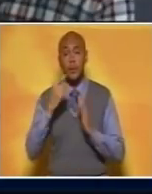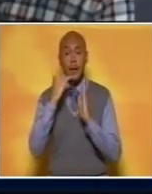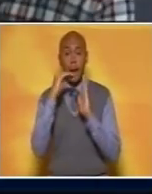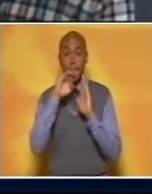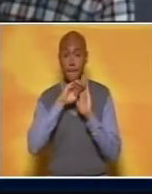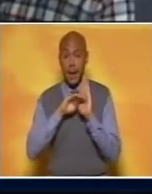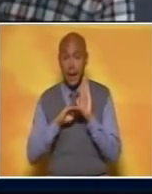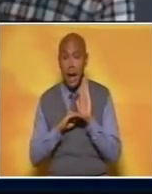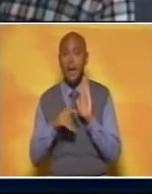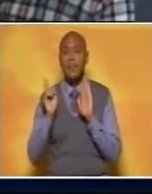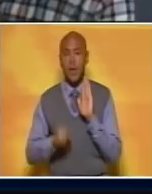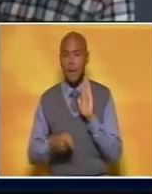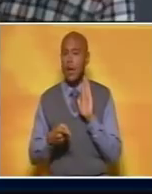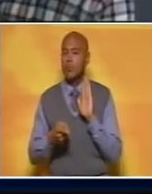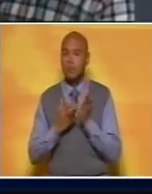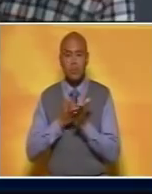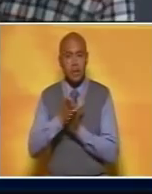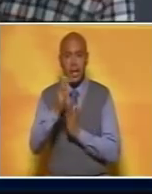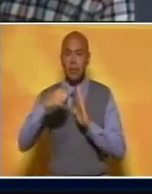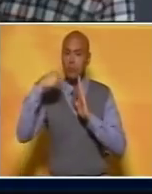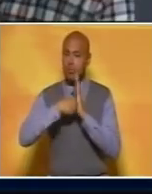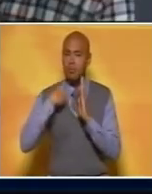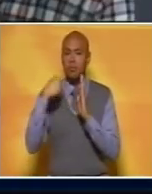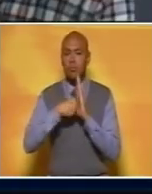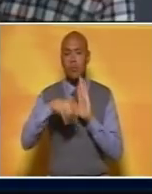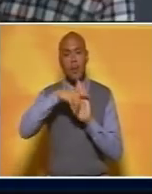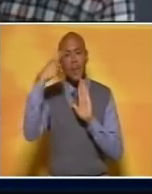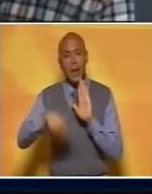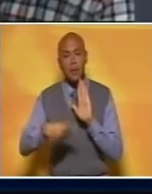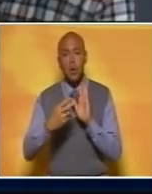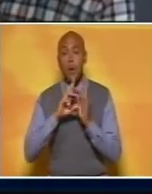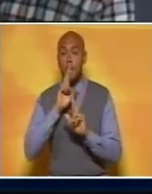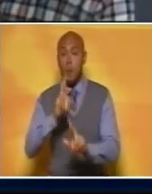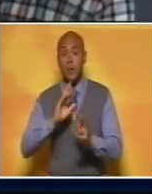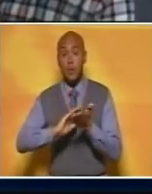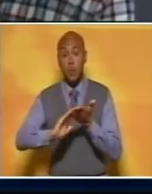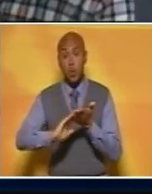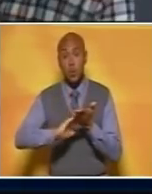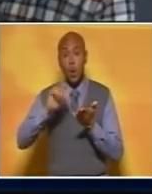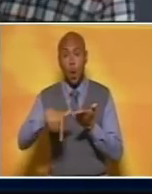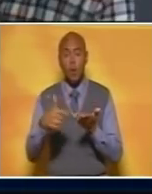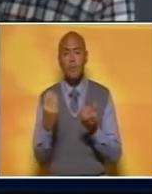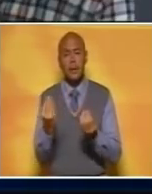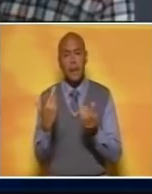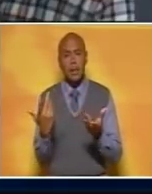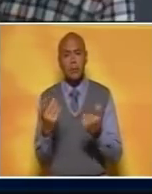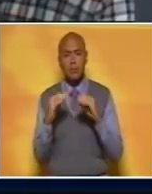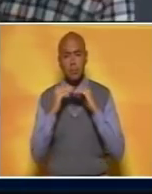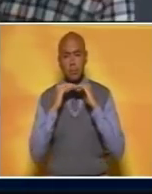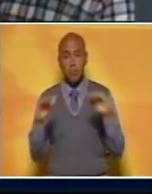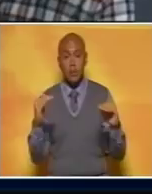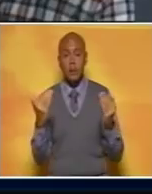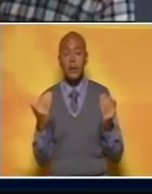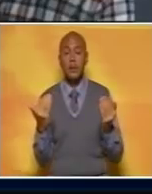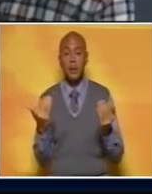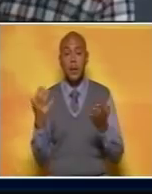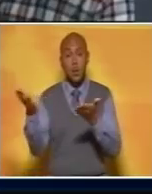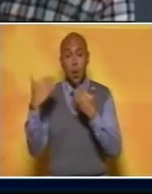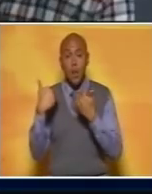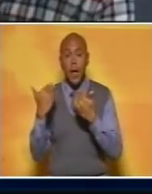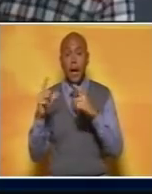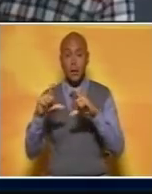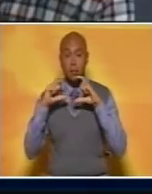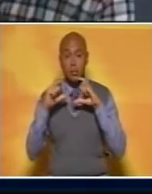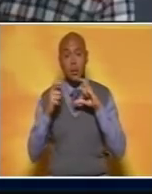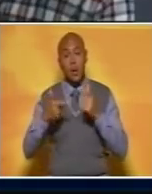seguir luchando por una solución permanente que nos dé la tarjeta de